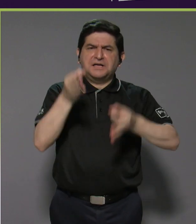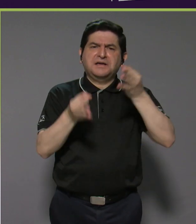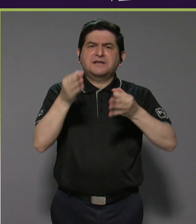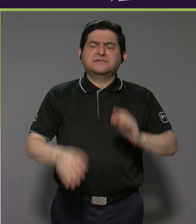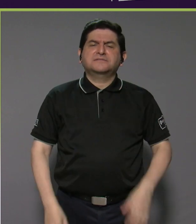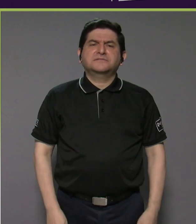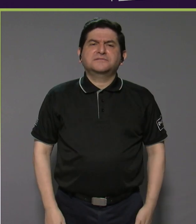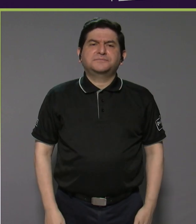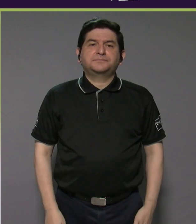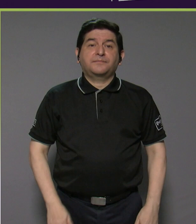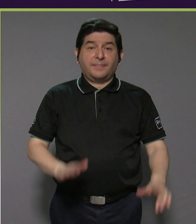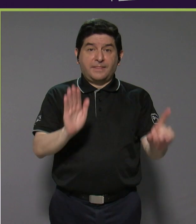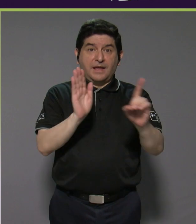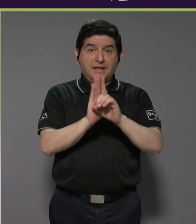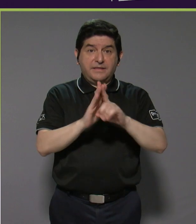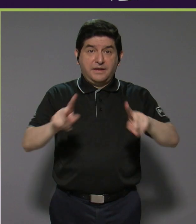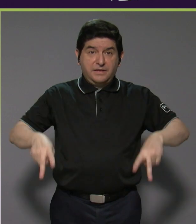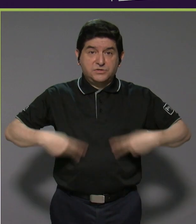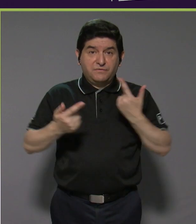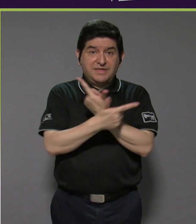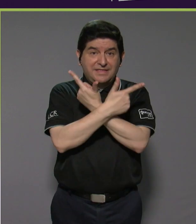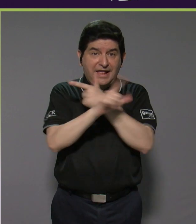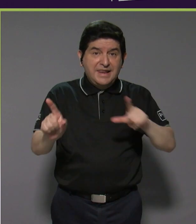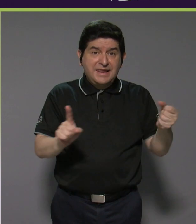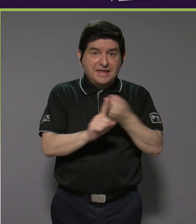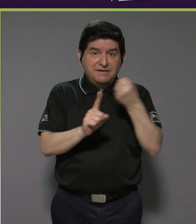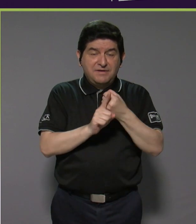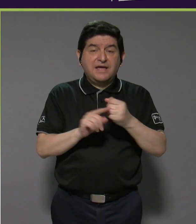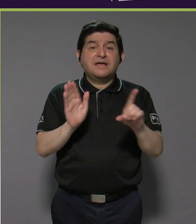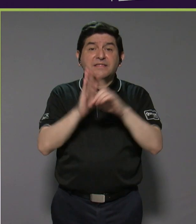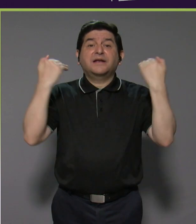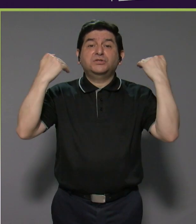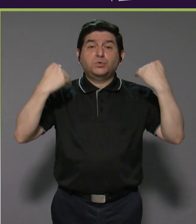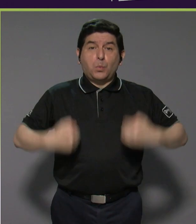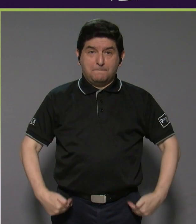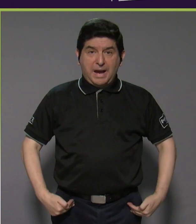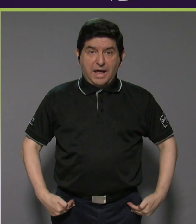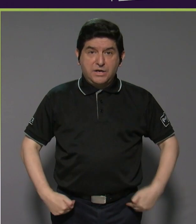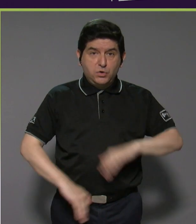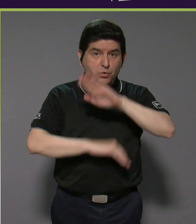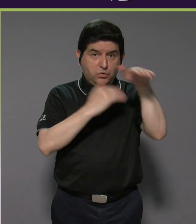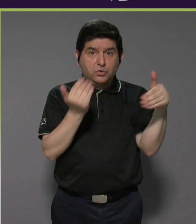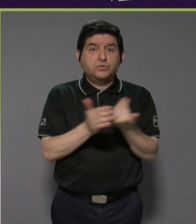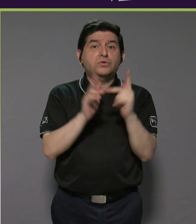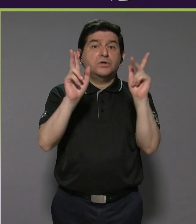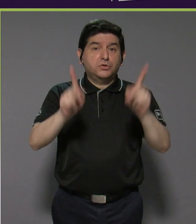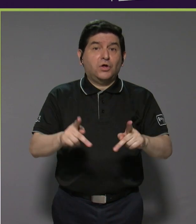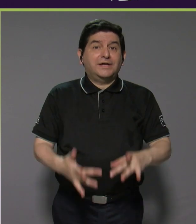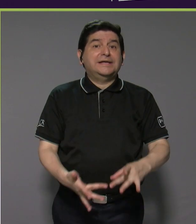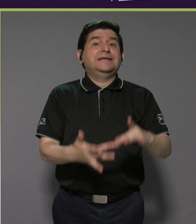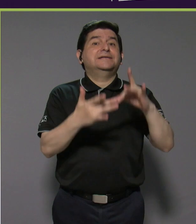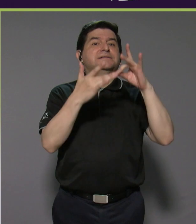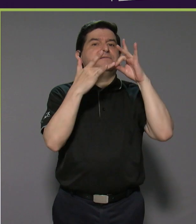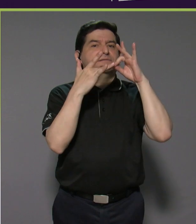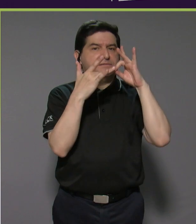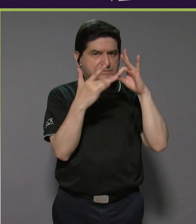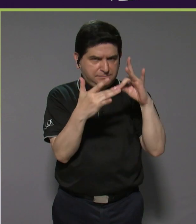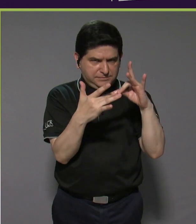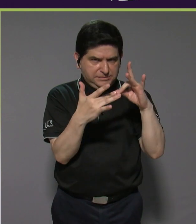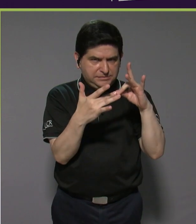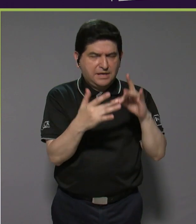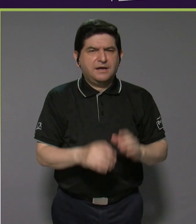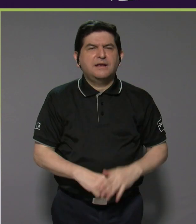realmente. El derecho a vivir una vida libre de violencia es un derecho humano, de todas y todos, y en especial